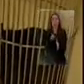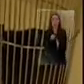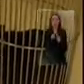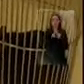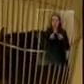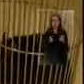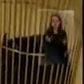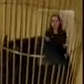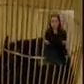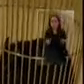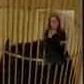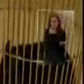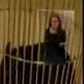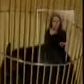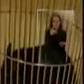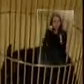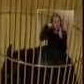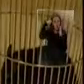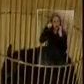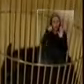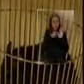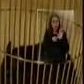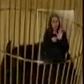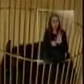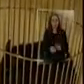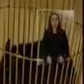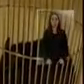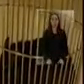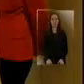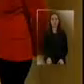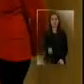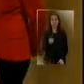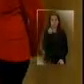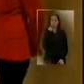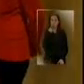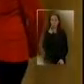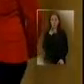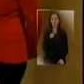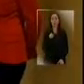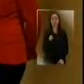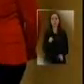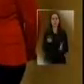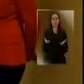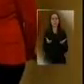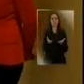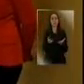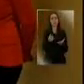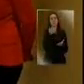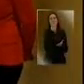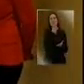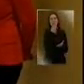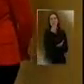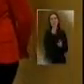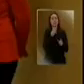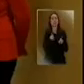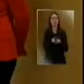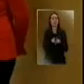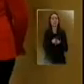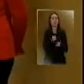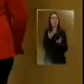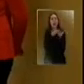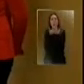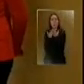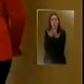investigadores realizan un experimento ante nuestras cámaras. Este experimento se llama Barnard's Maze, mundialmente aceptado para